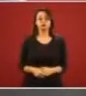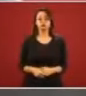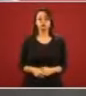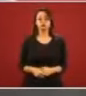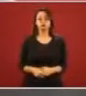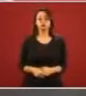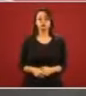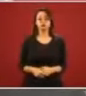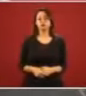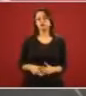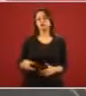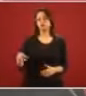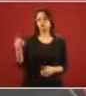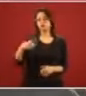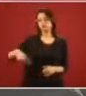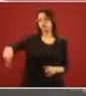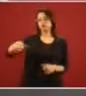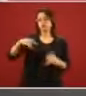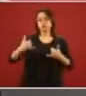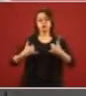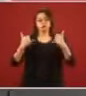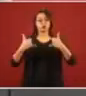El Jóvenes Construyendo el Futuro,